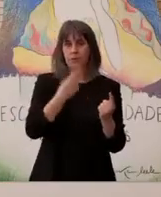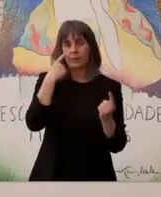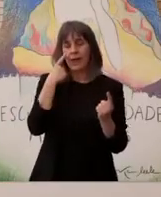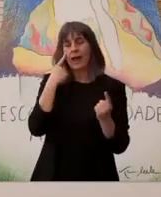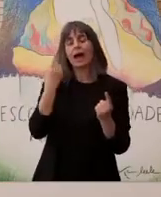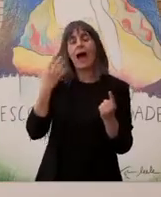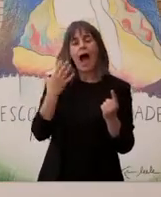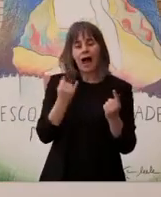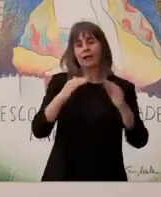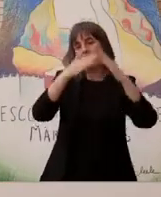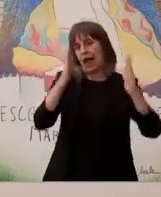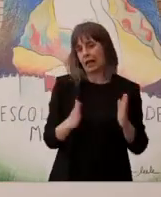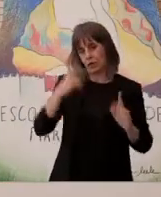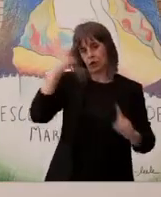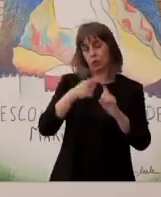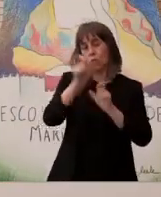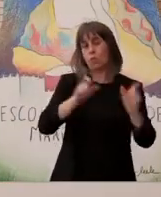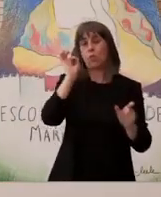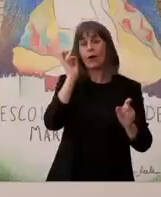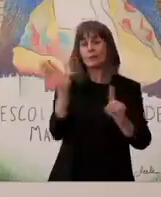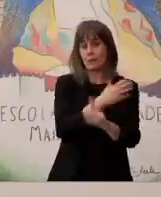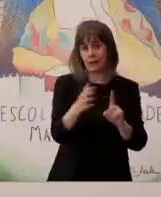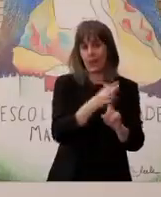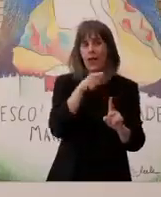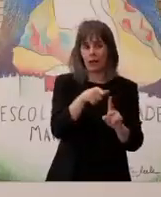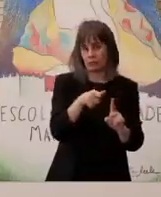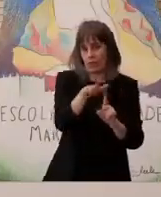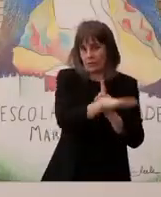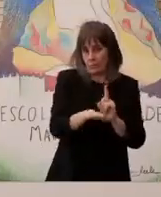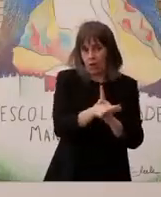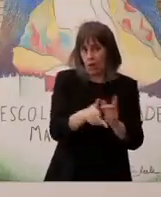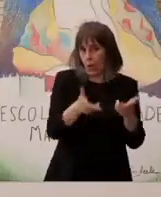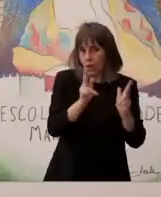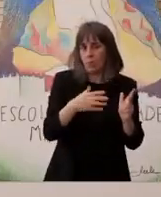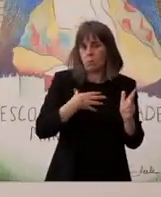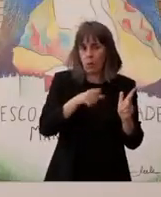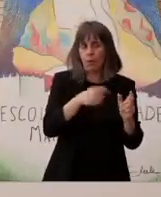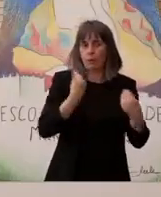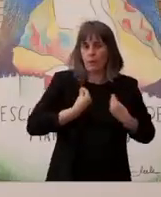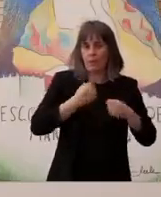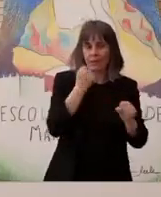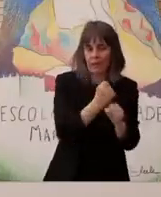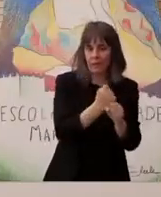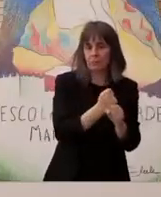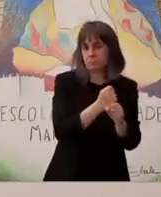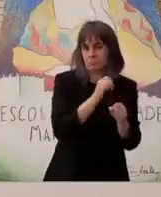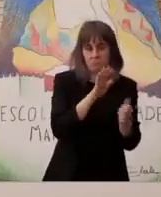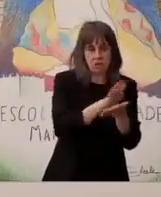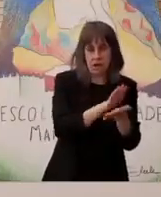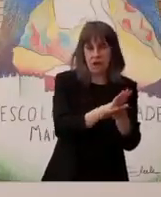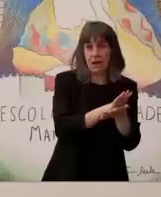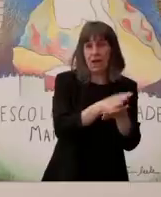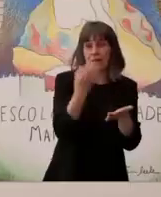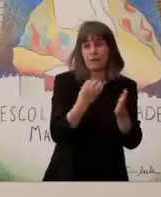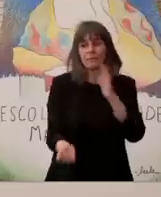hay que tener un espacio donde poder vivir tranquila si en paz aparte de eso te des que ponían en marcha política es que permitan que las mujeres que quieren